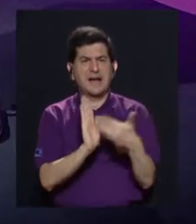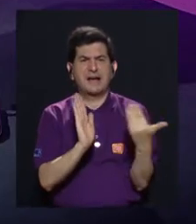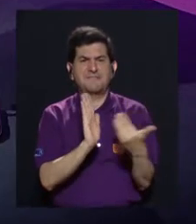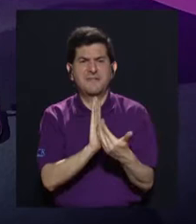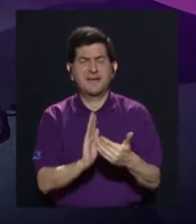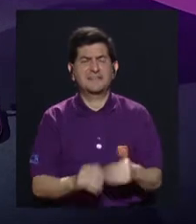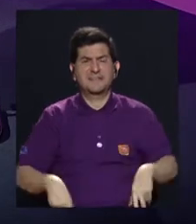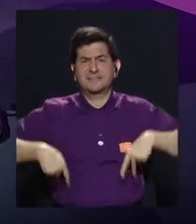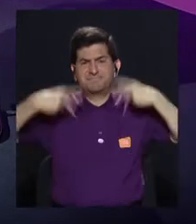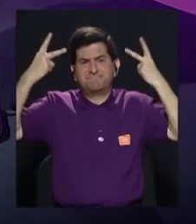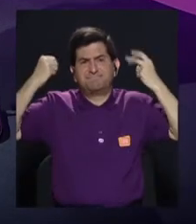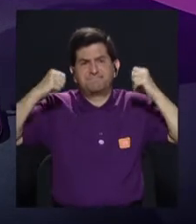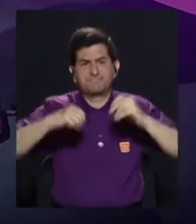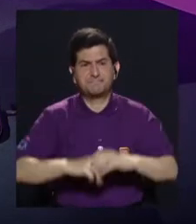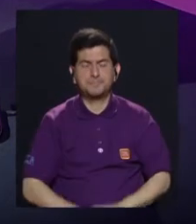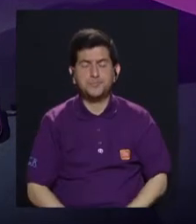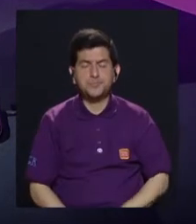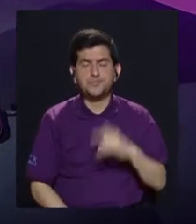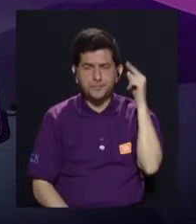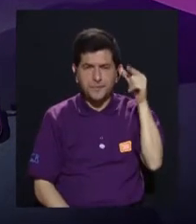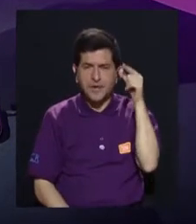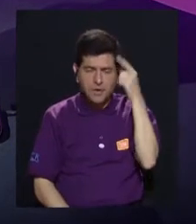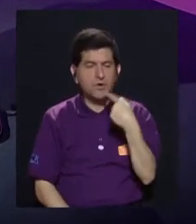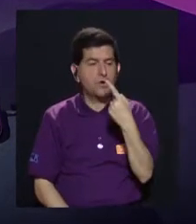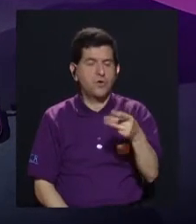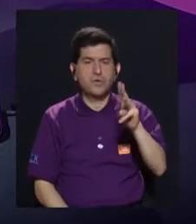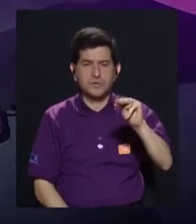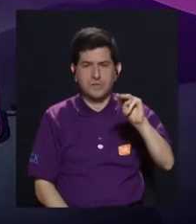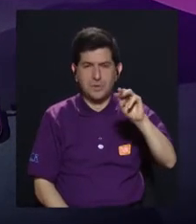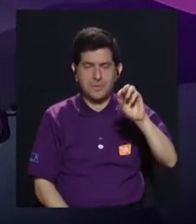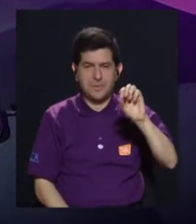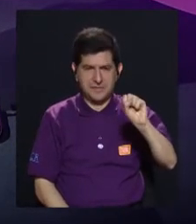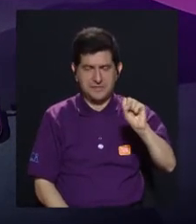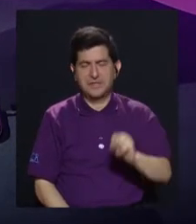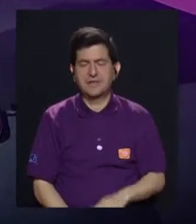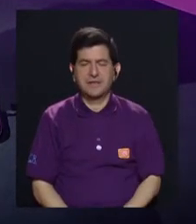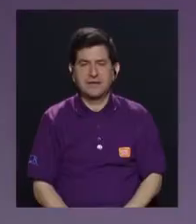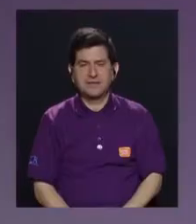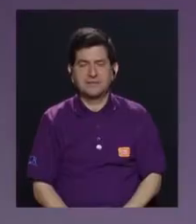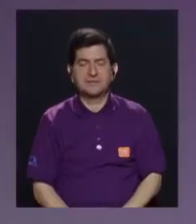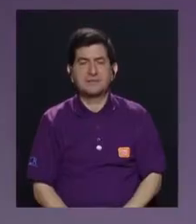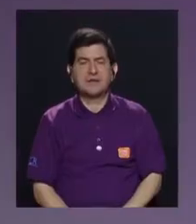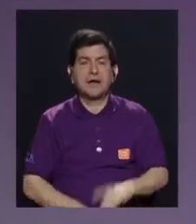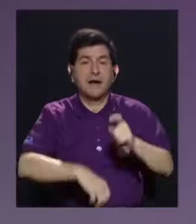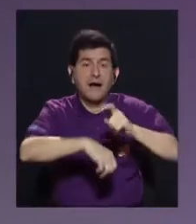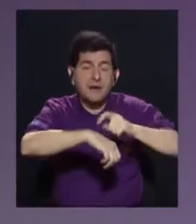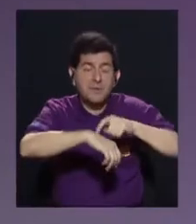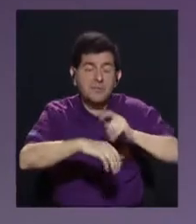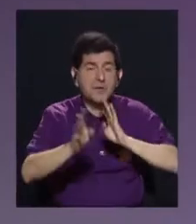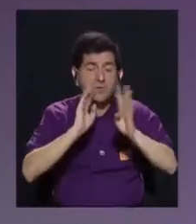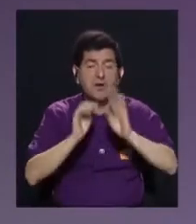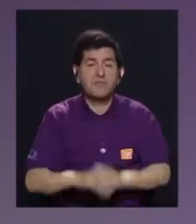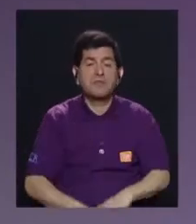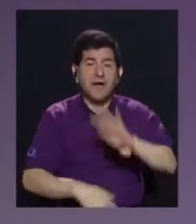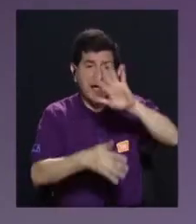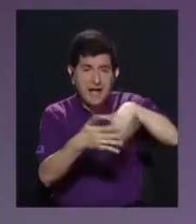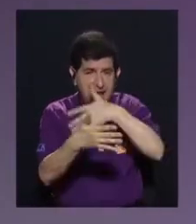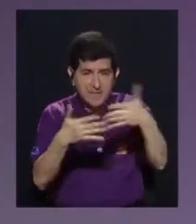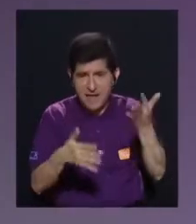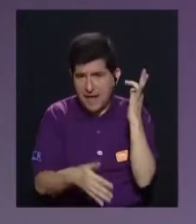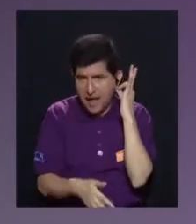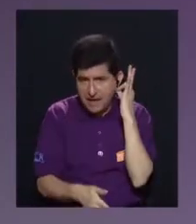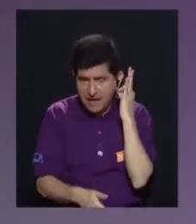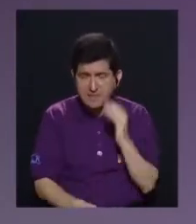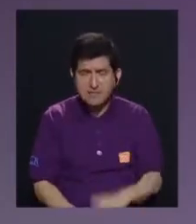todas entonces por supuesto que lo decía maricel al inicio hablar de la de las agendas de las mujeres tiene que